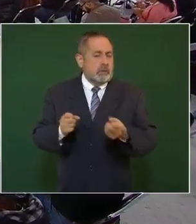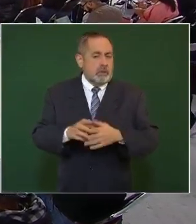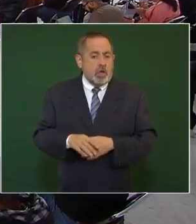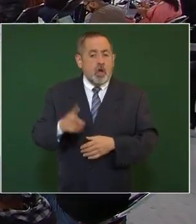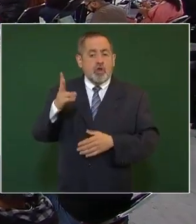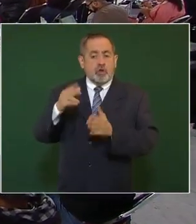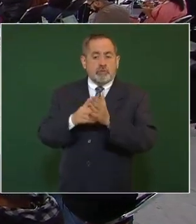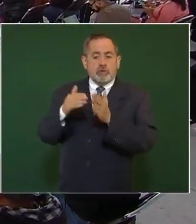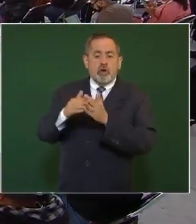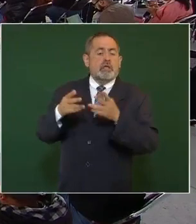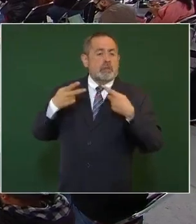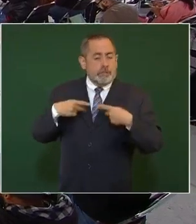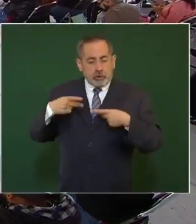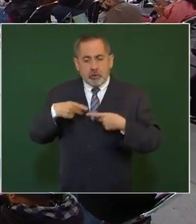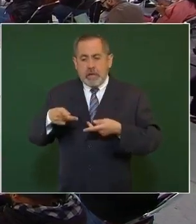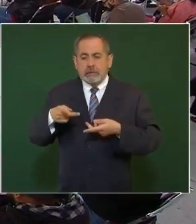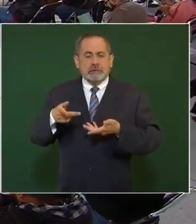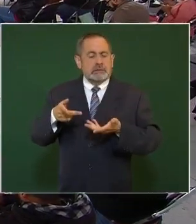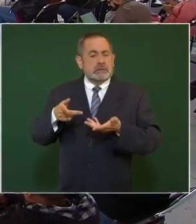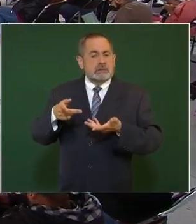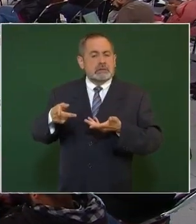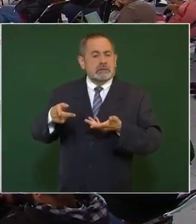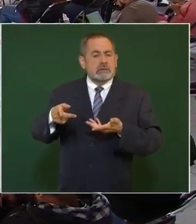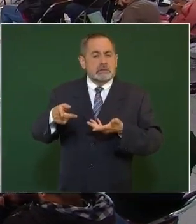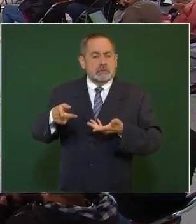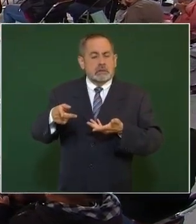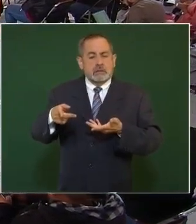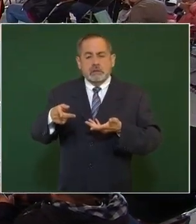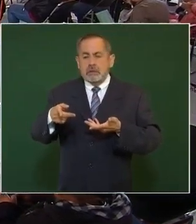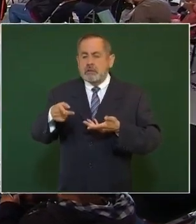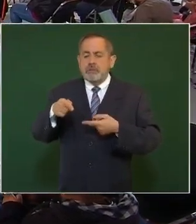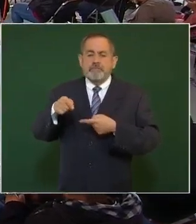2 millones de productores que,